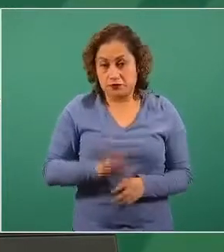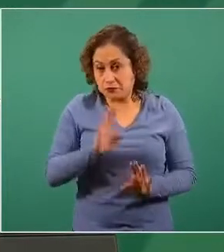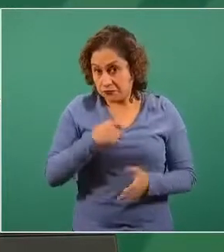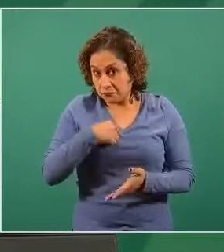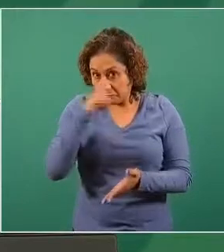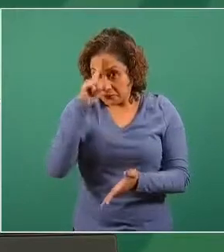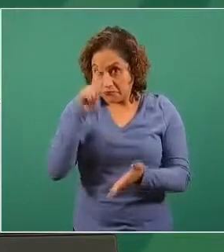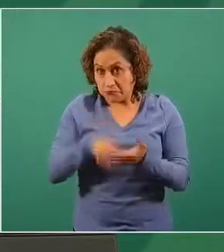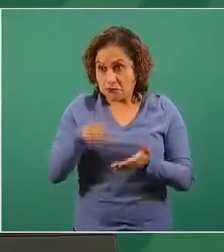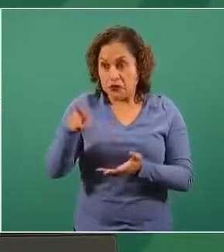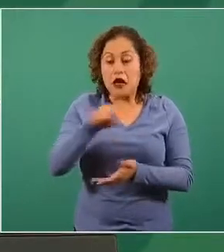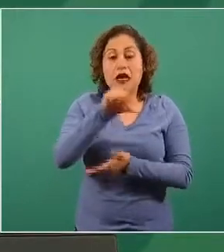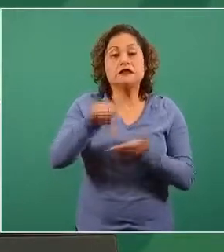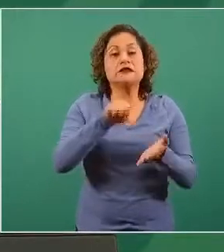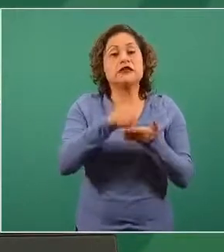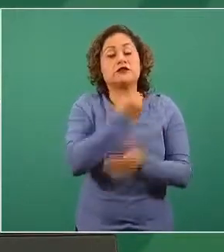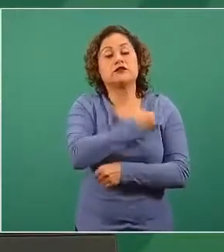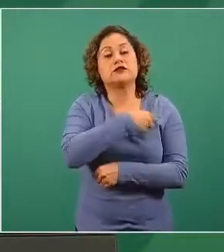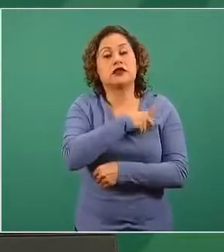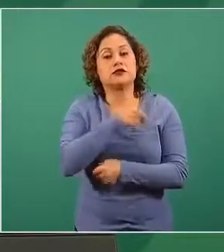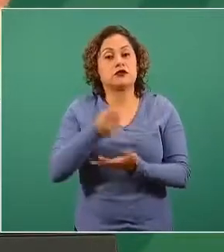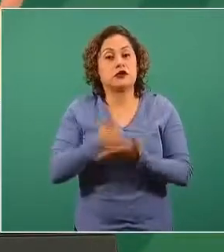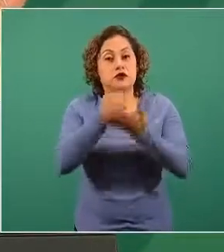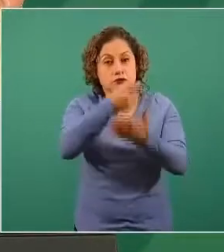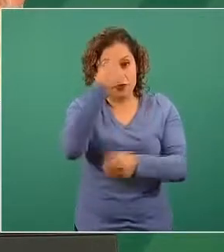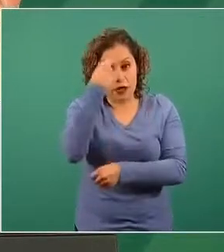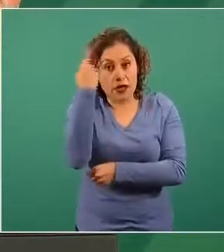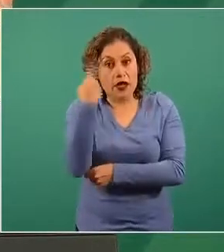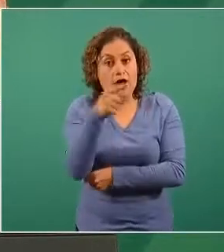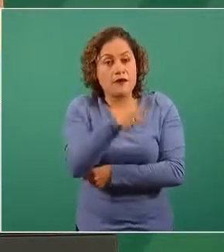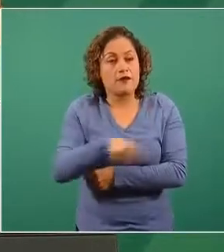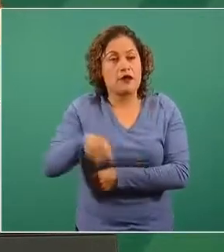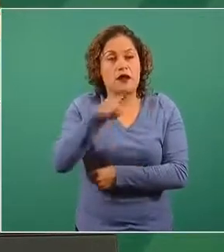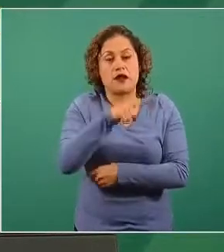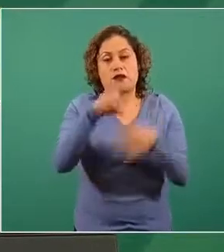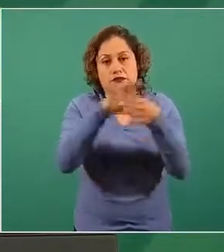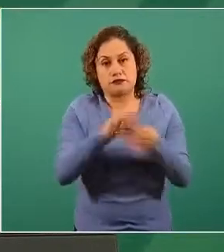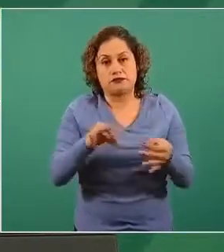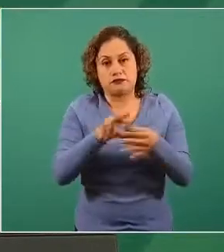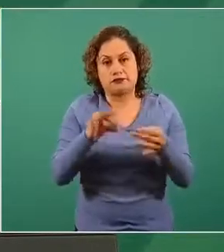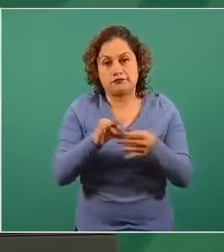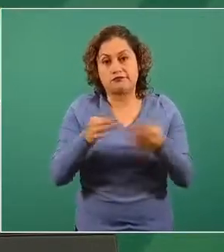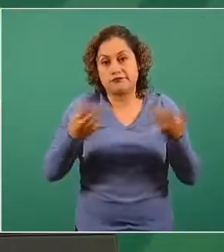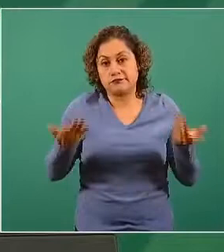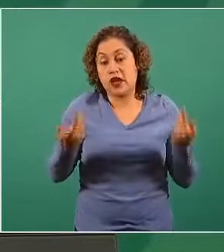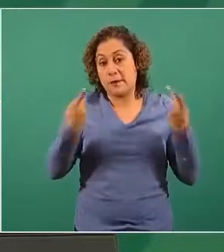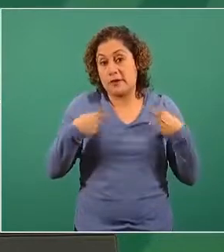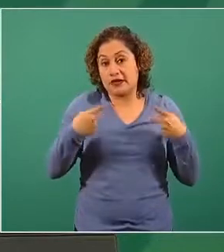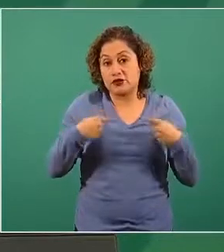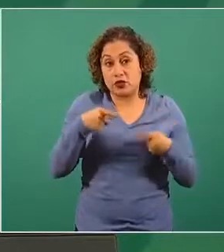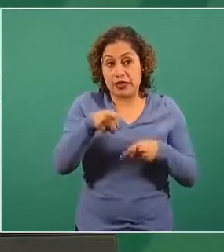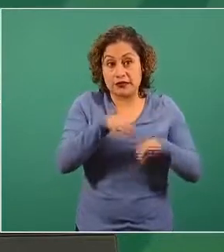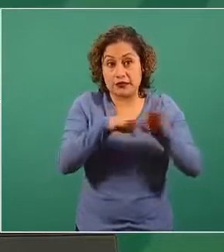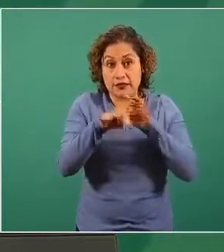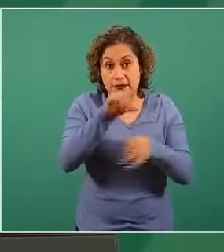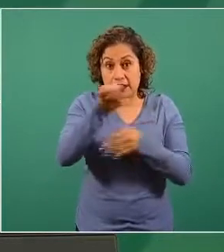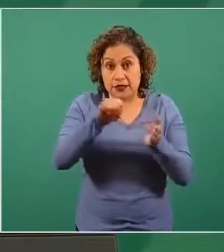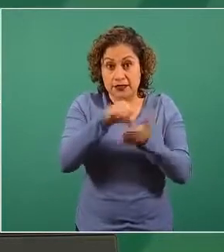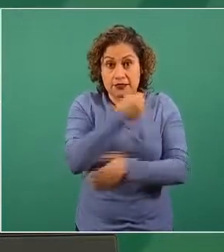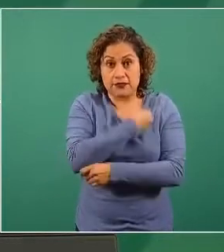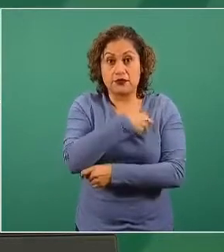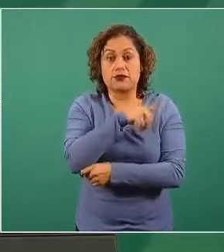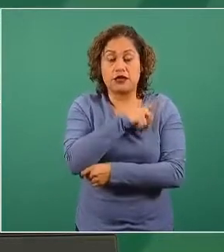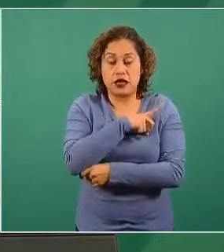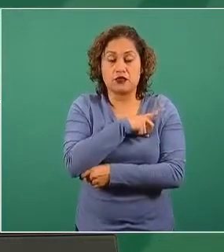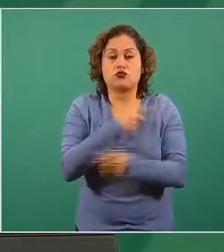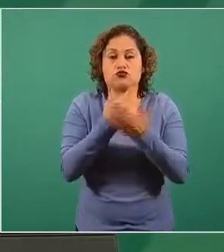personas que sí tienen esta paciencia, ¿no?, pero que también quieren tener